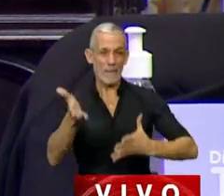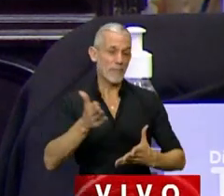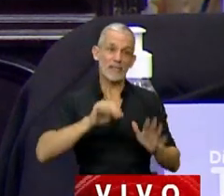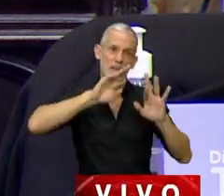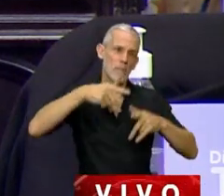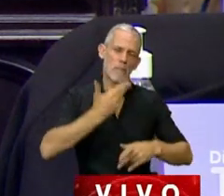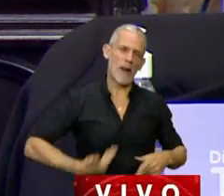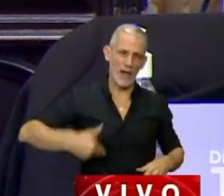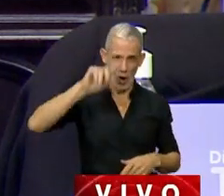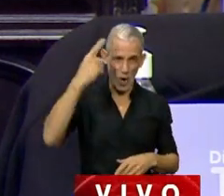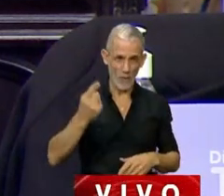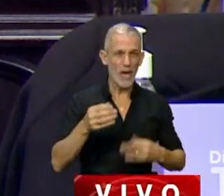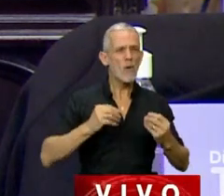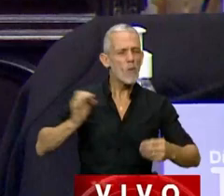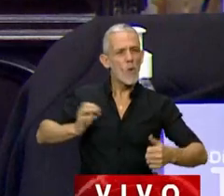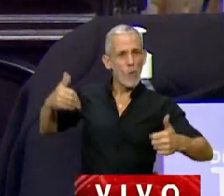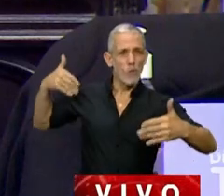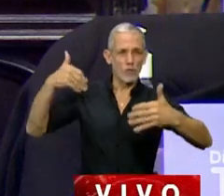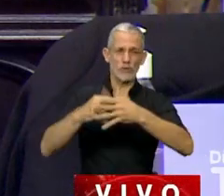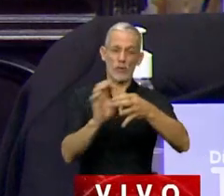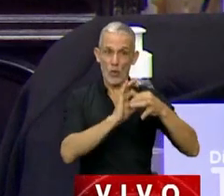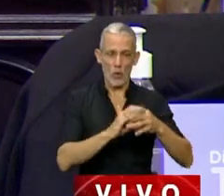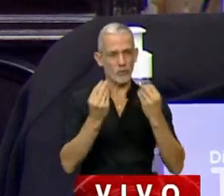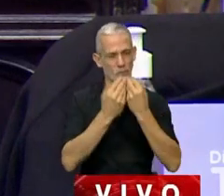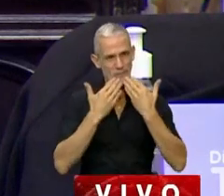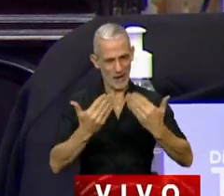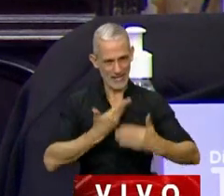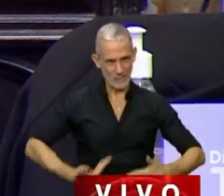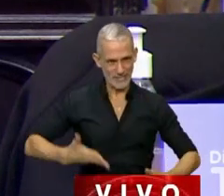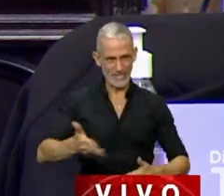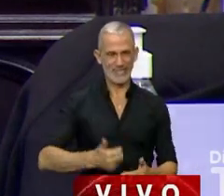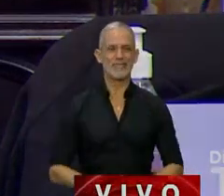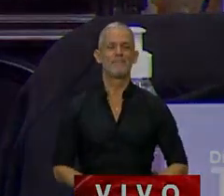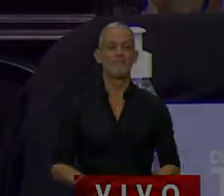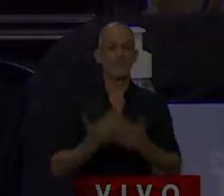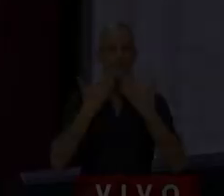decía Yolanda Ortiz, a través de los años y en conjunto. Muchísimas gracias, presidente. Gracias, diputada.